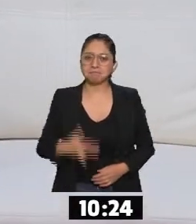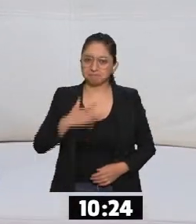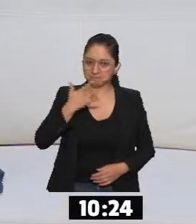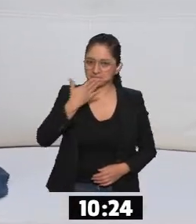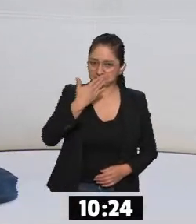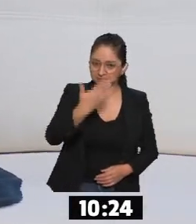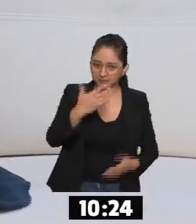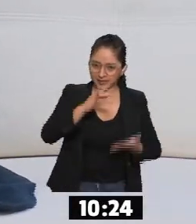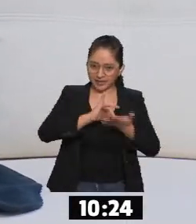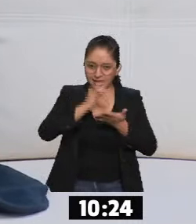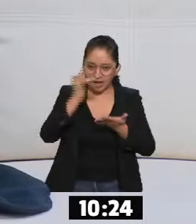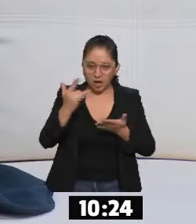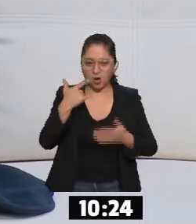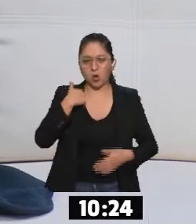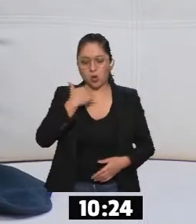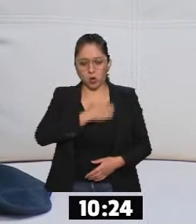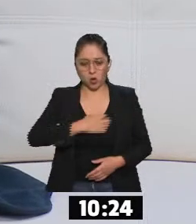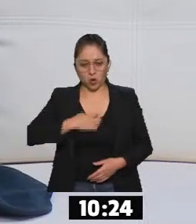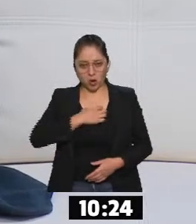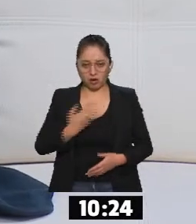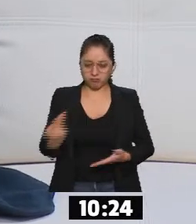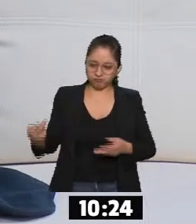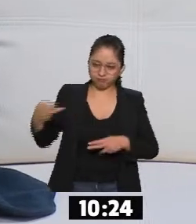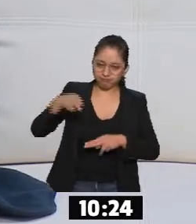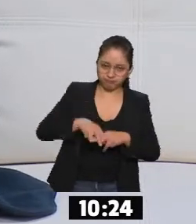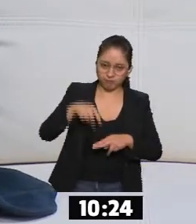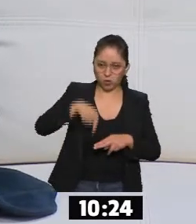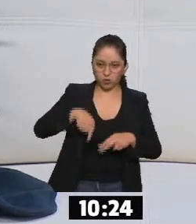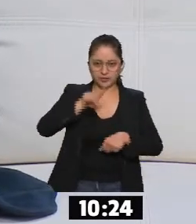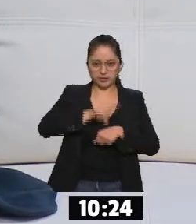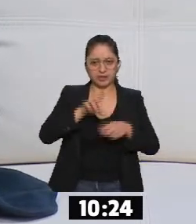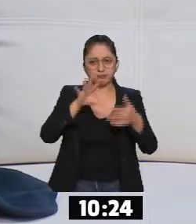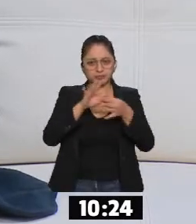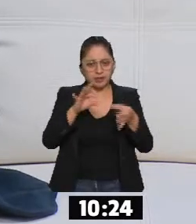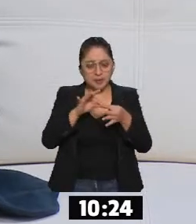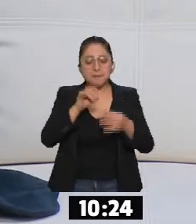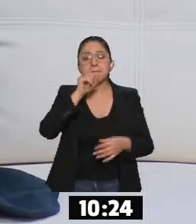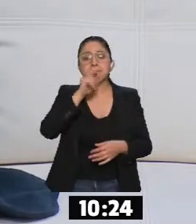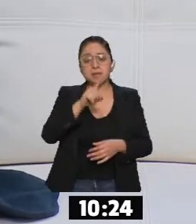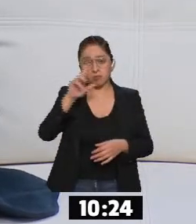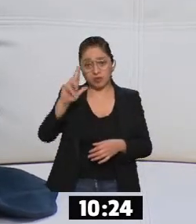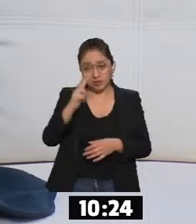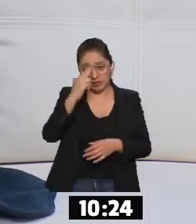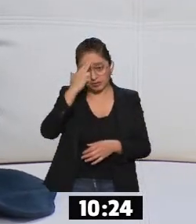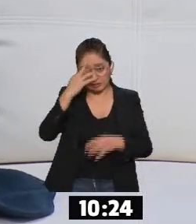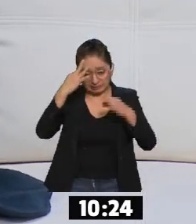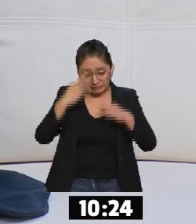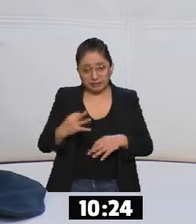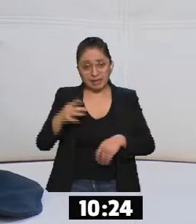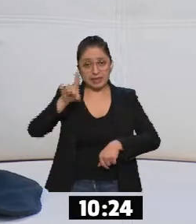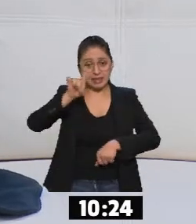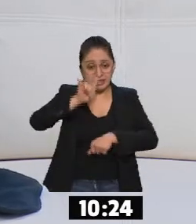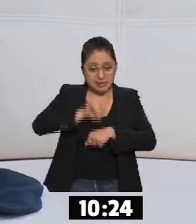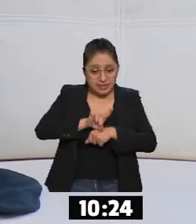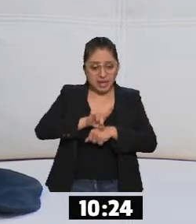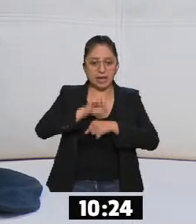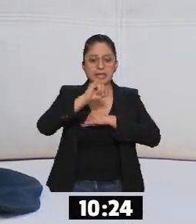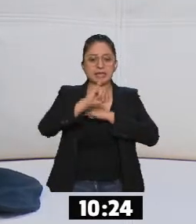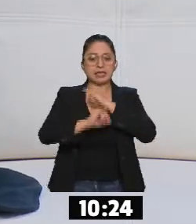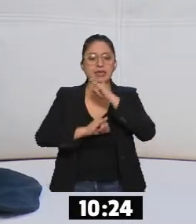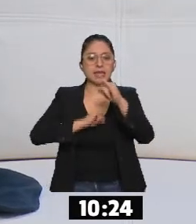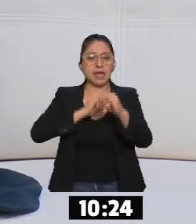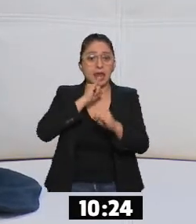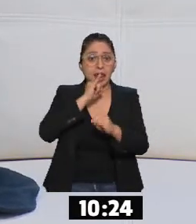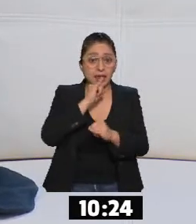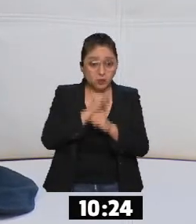tu programa. Y, por supuesto, conmemorando el Día Internacional, porque sí es internacional, de